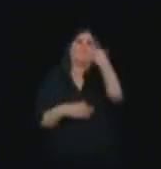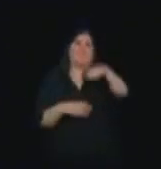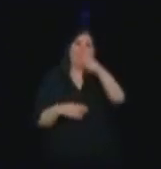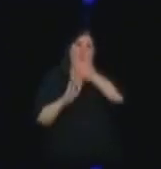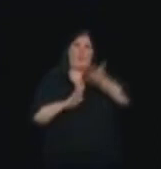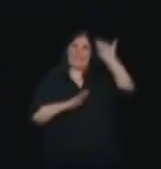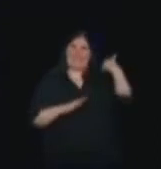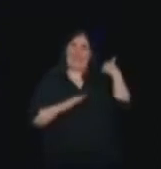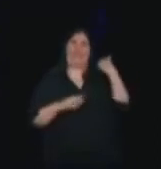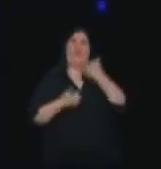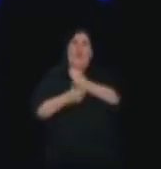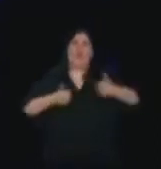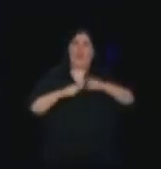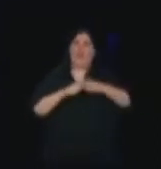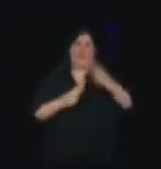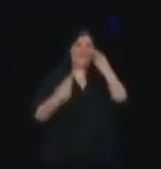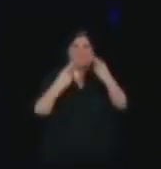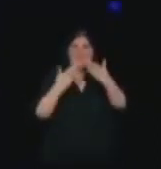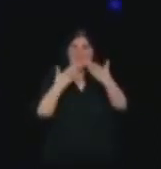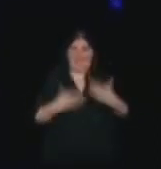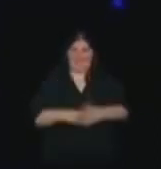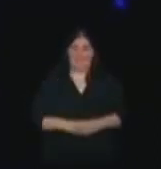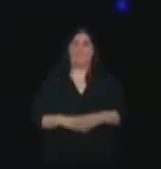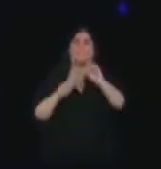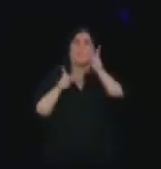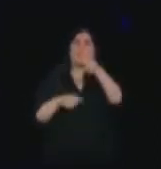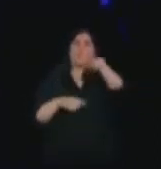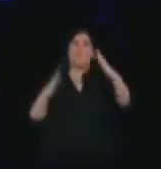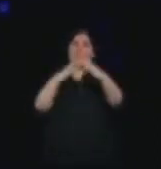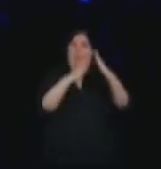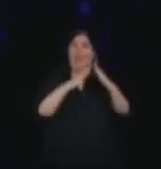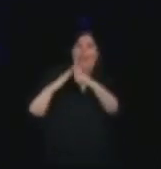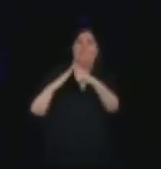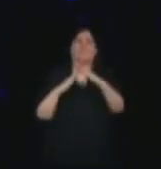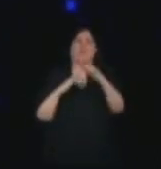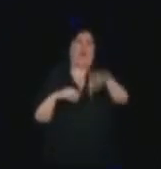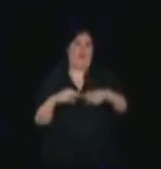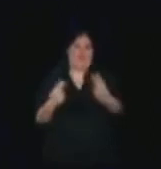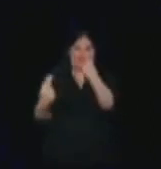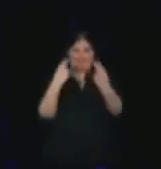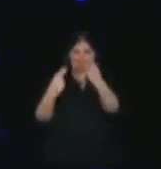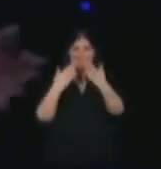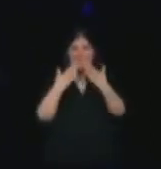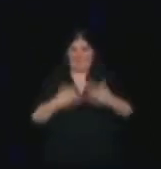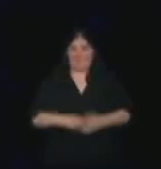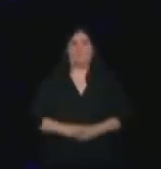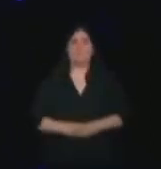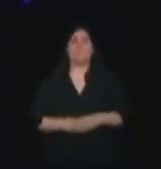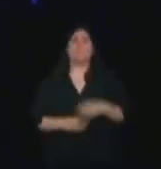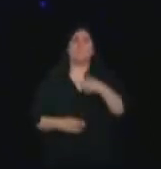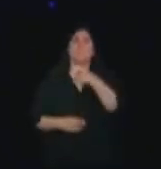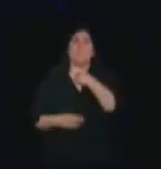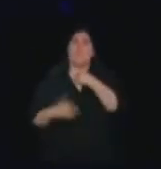Cruz, de cara a todo a las elecciones presidenciales del domingo 22 de octubre. En tanto, se espera que realice durante